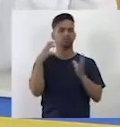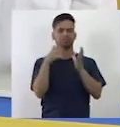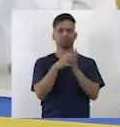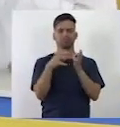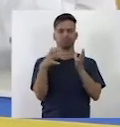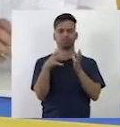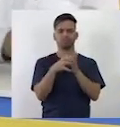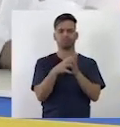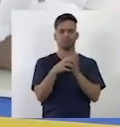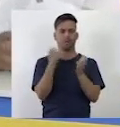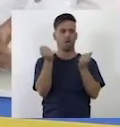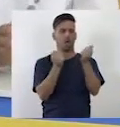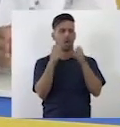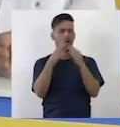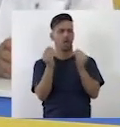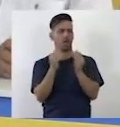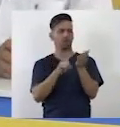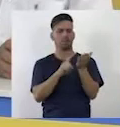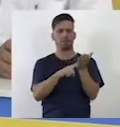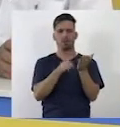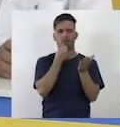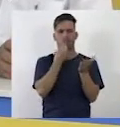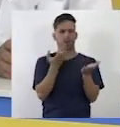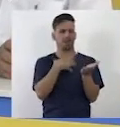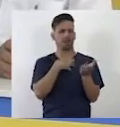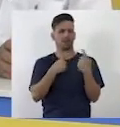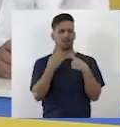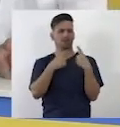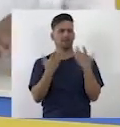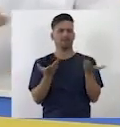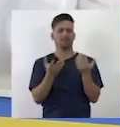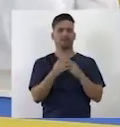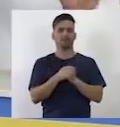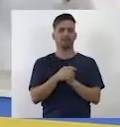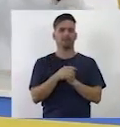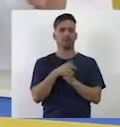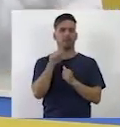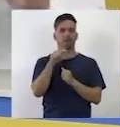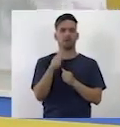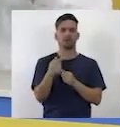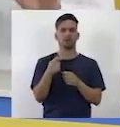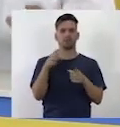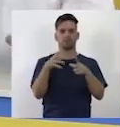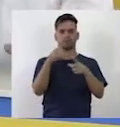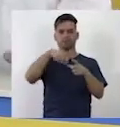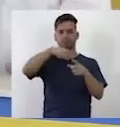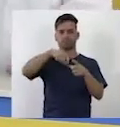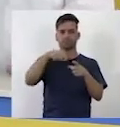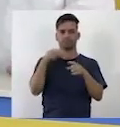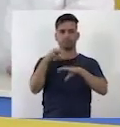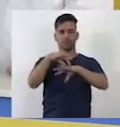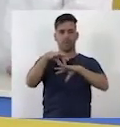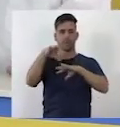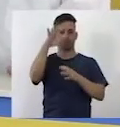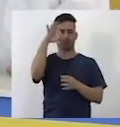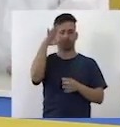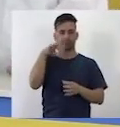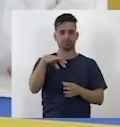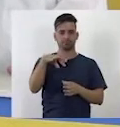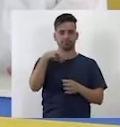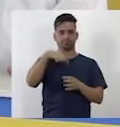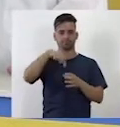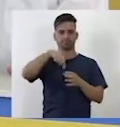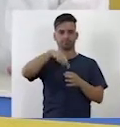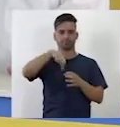los carros les escapan un poquitico de papá y lo ponen en un recipiente ahí que no se ve y le añadí echar el anillo y se sabe qué va a